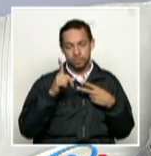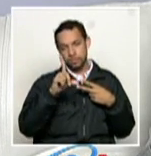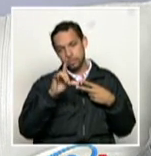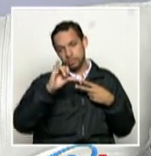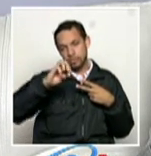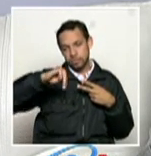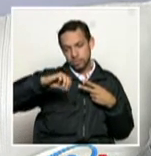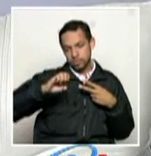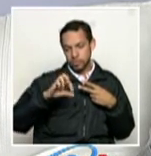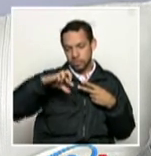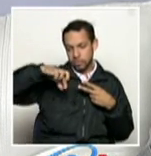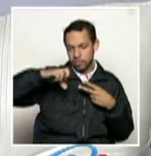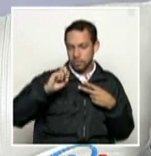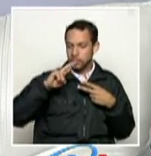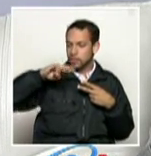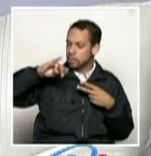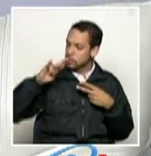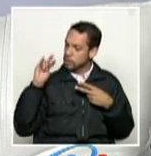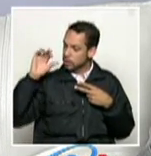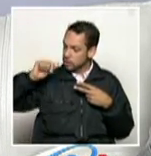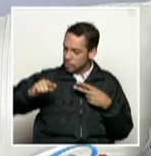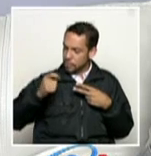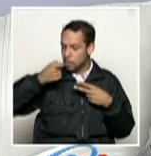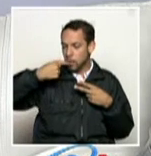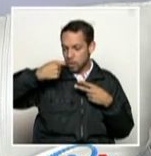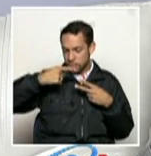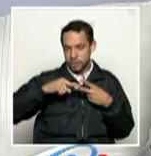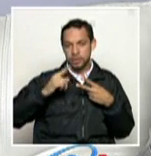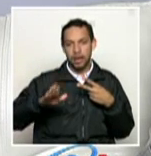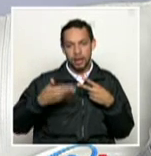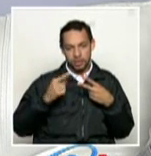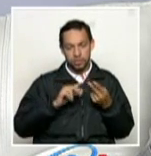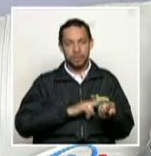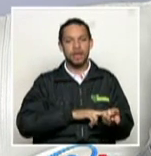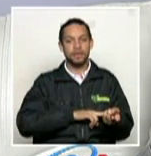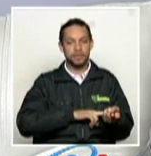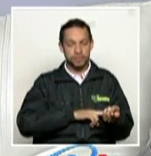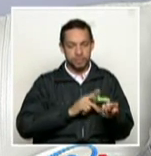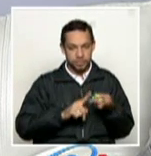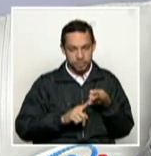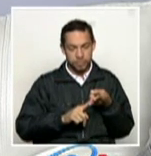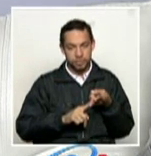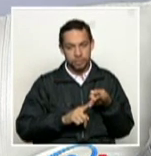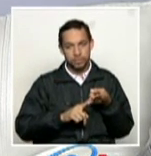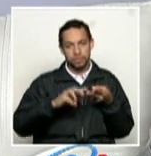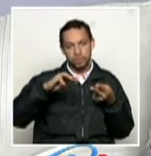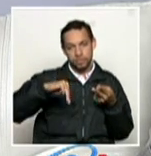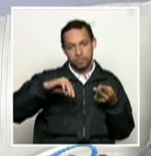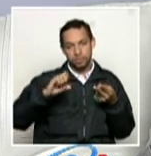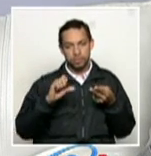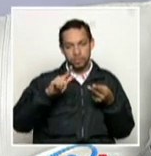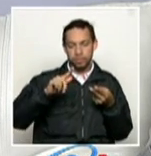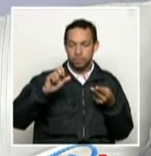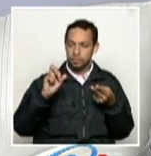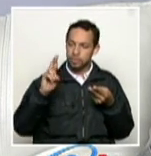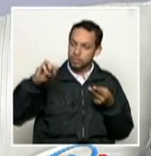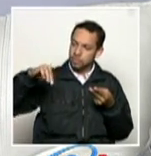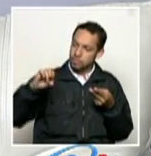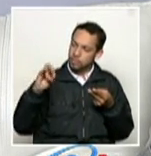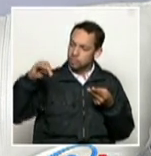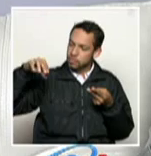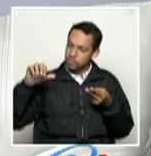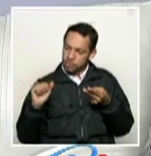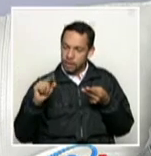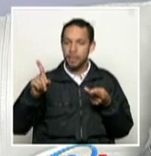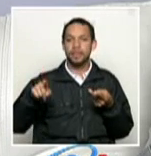mandaron hace un mes a tomar en ayunas para la diabetes, y la meformina. Otra cosa que me preocupa